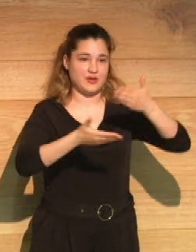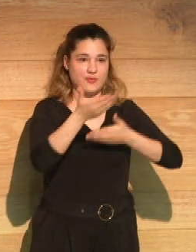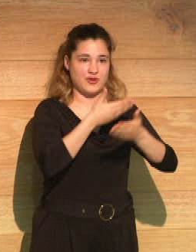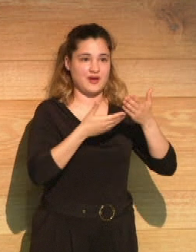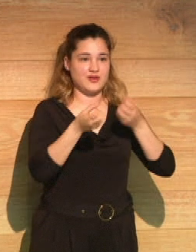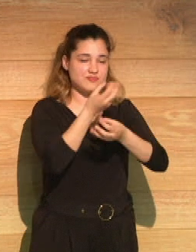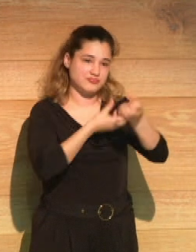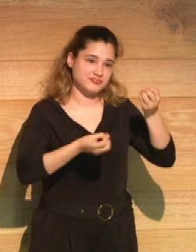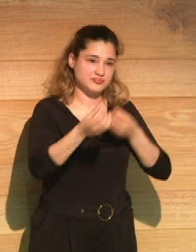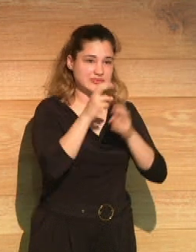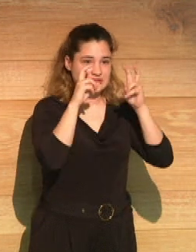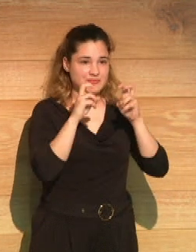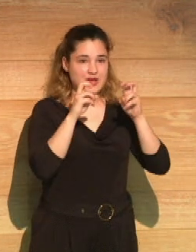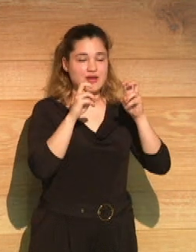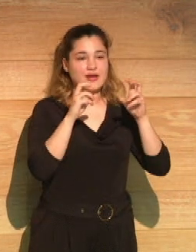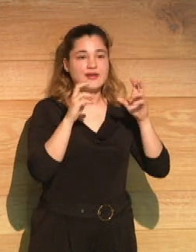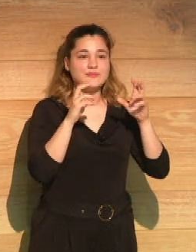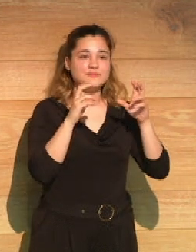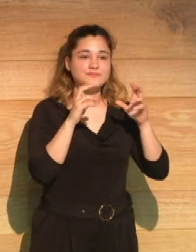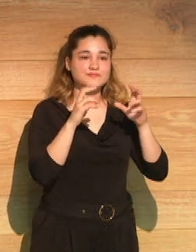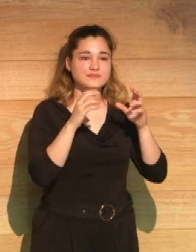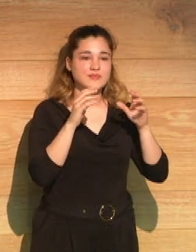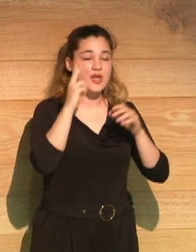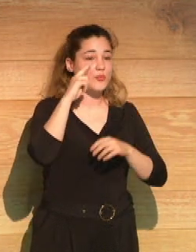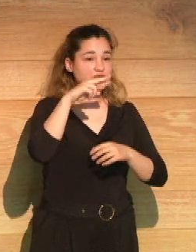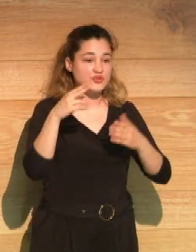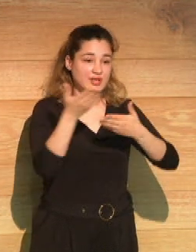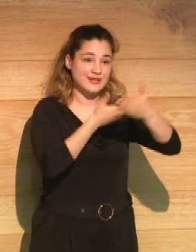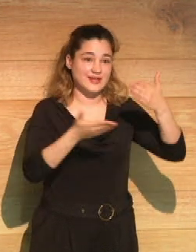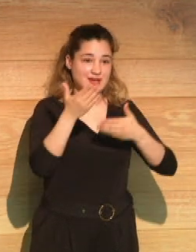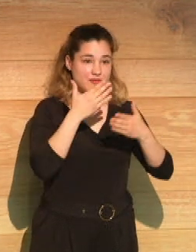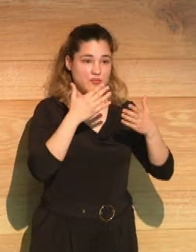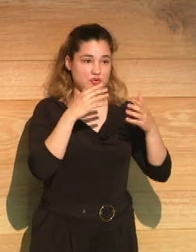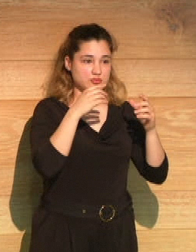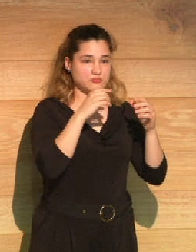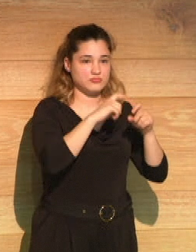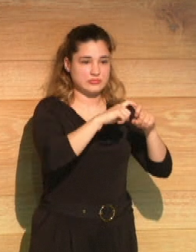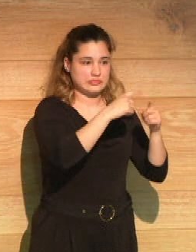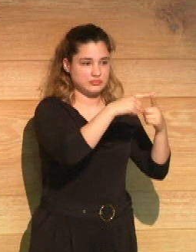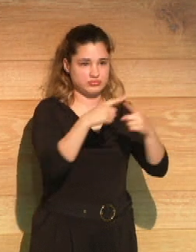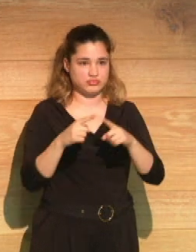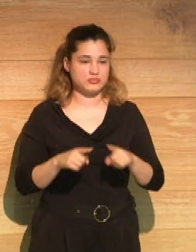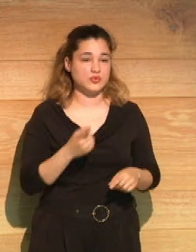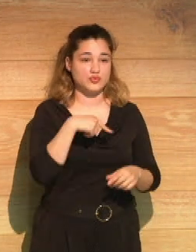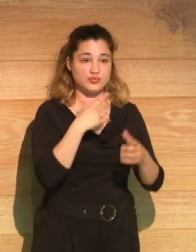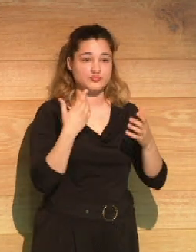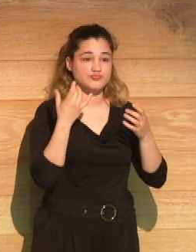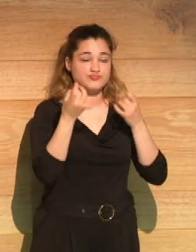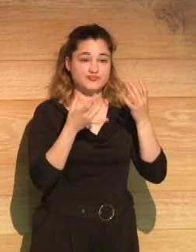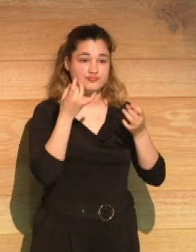con la circulación e intercambio de exposiciones en todas las disciplinas. A través de nuestras actividades